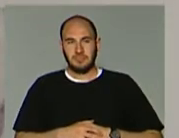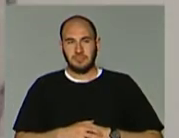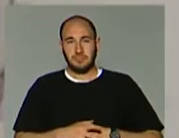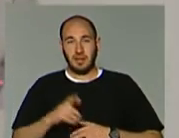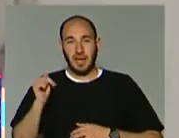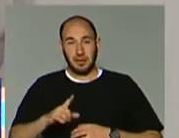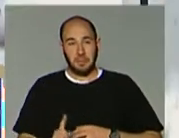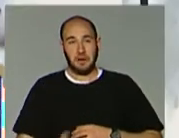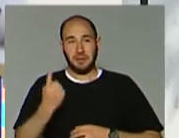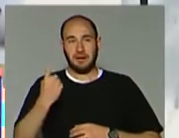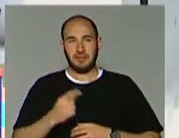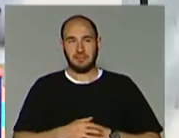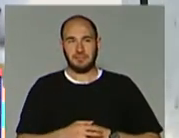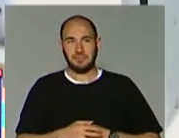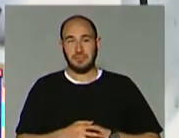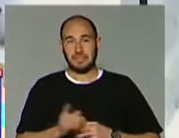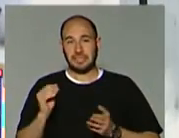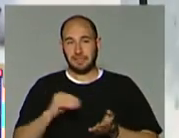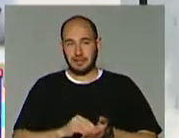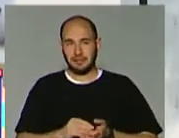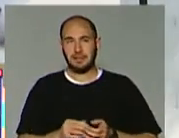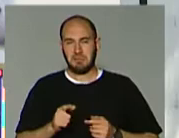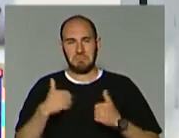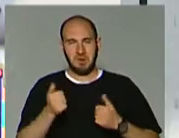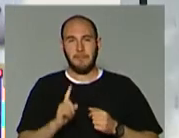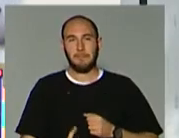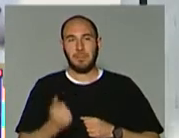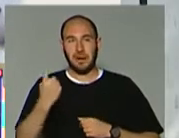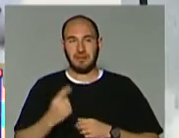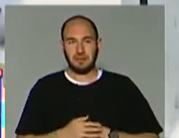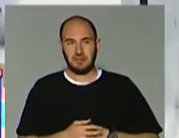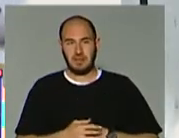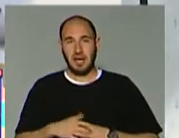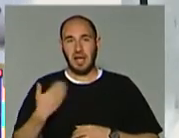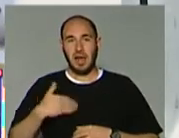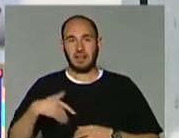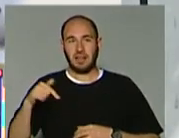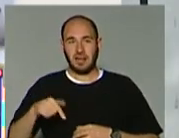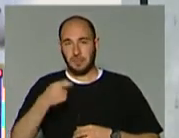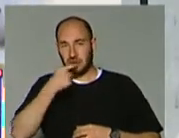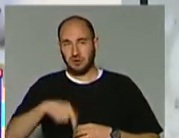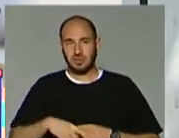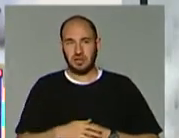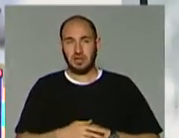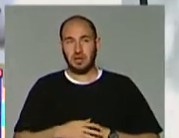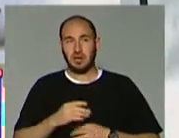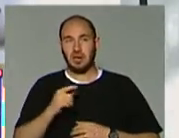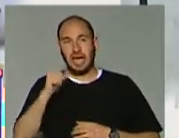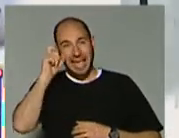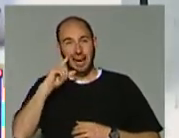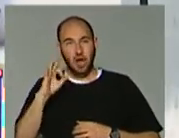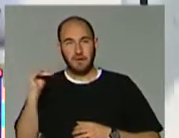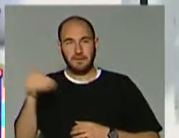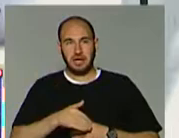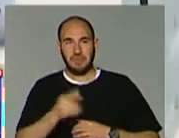Esto es inédito, además de eso está muy bueno porque es la primera vez que en la Argentina, a Mendoza, viene Helio Tupac, por ejemplo, que es